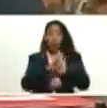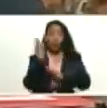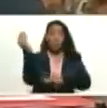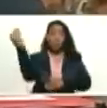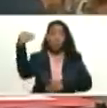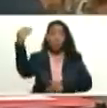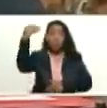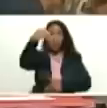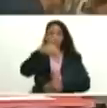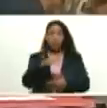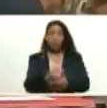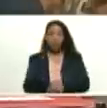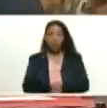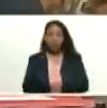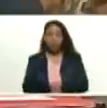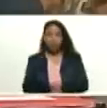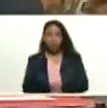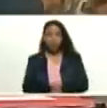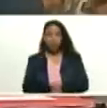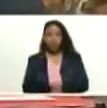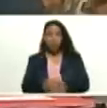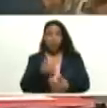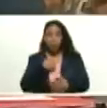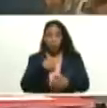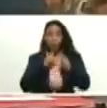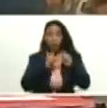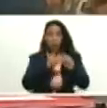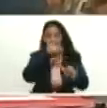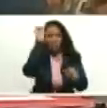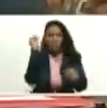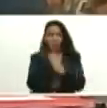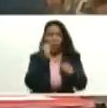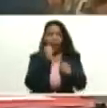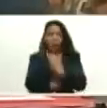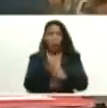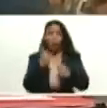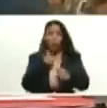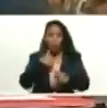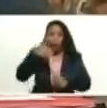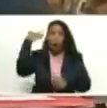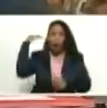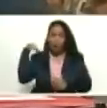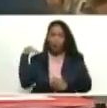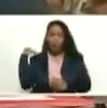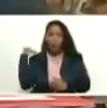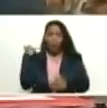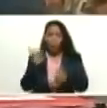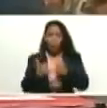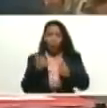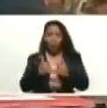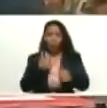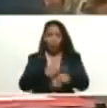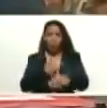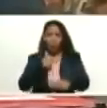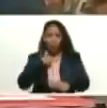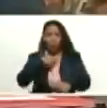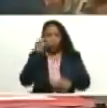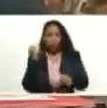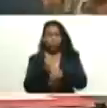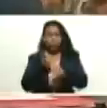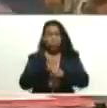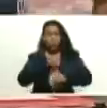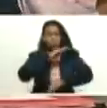más. Voy a seguir trabajando como lo he hecho en los últimos años con los actores sociales,